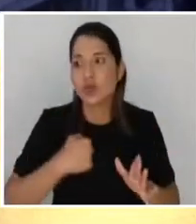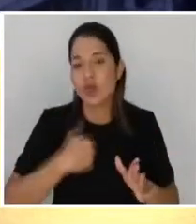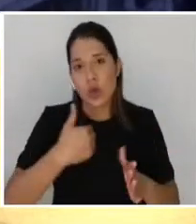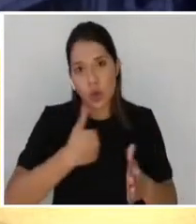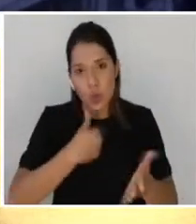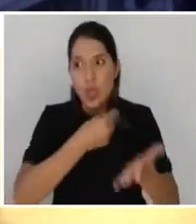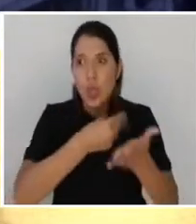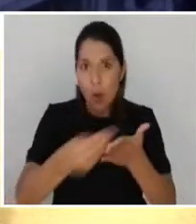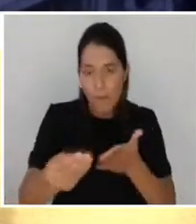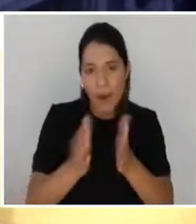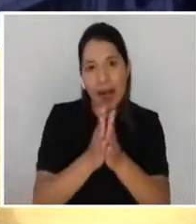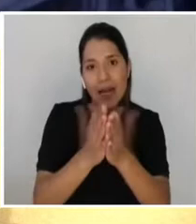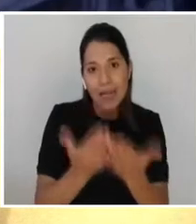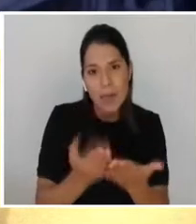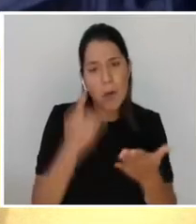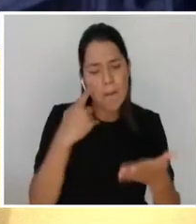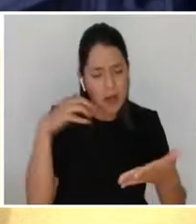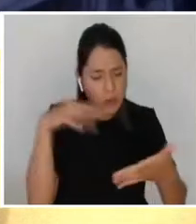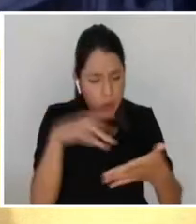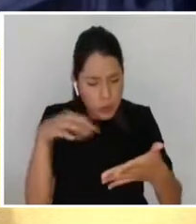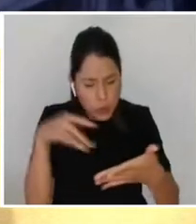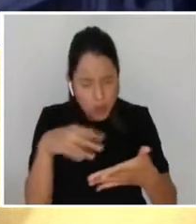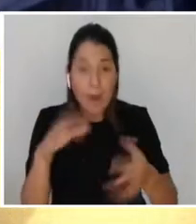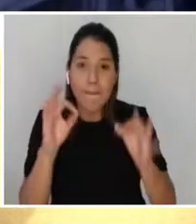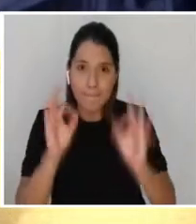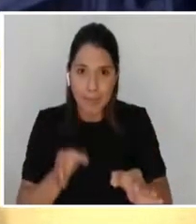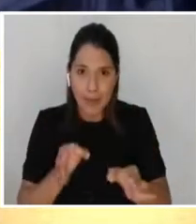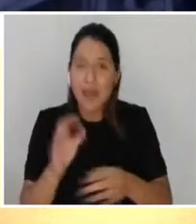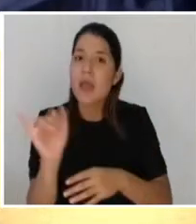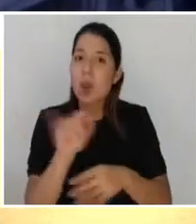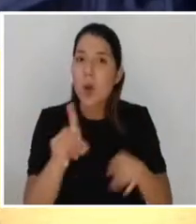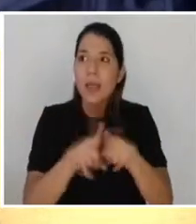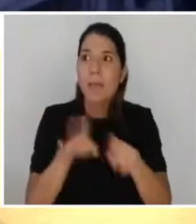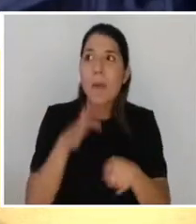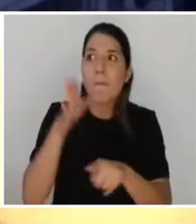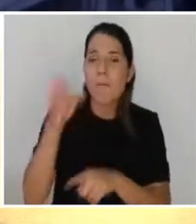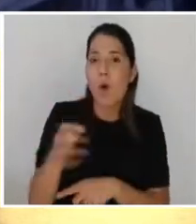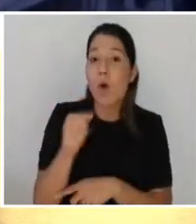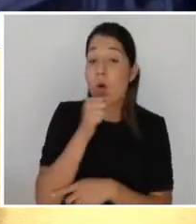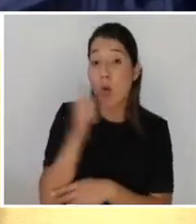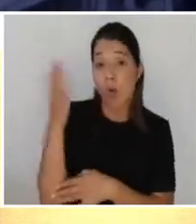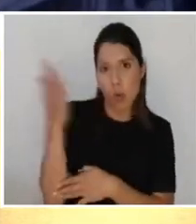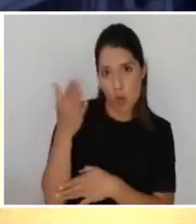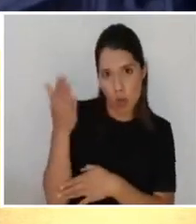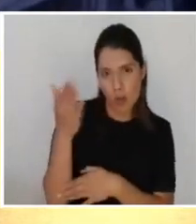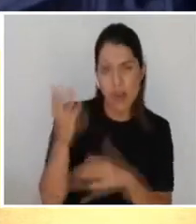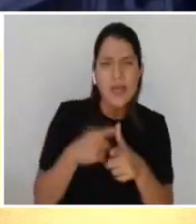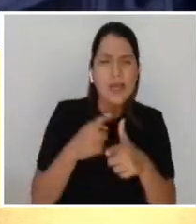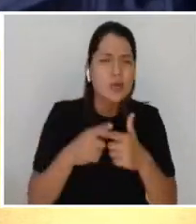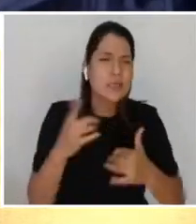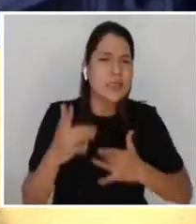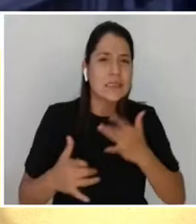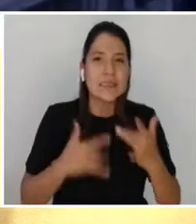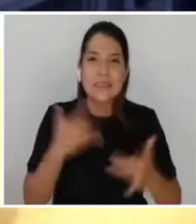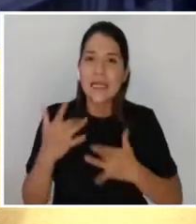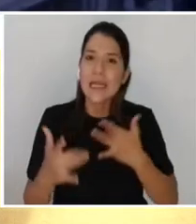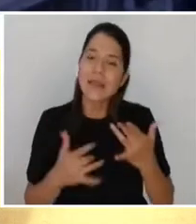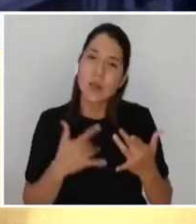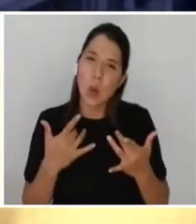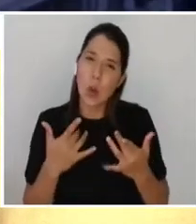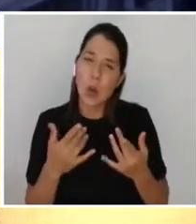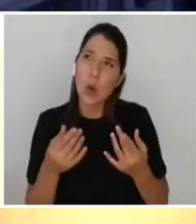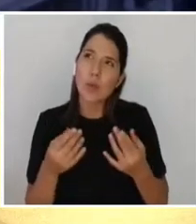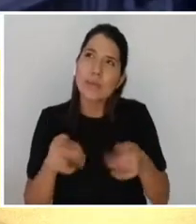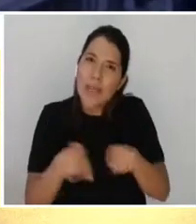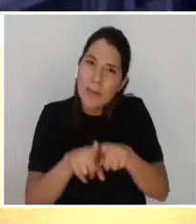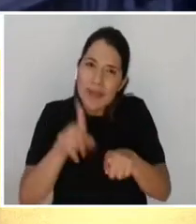para capacitarme bien. También he ido a sus conferencias, entonces siento que mucho de eso es también de tener una iniciativa.